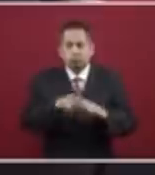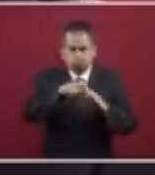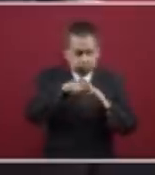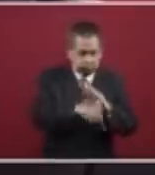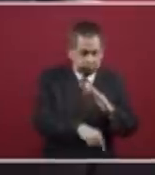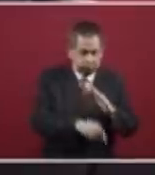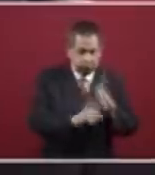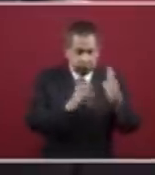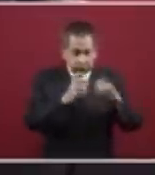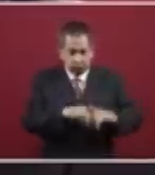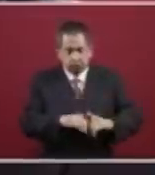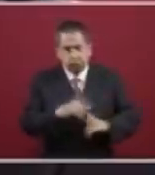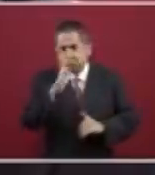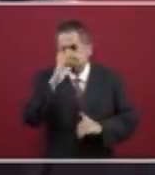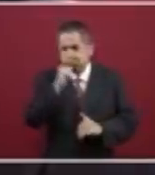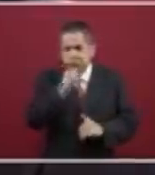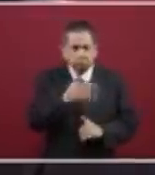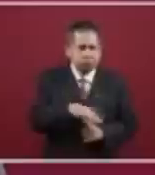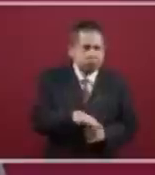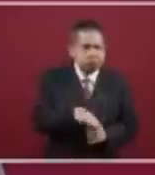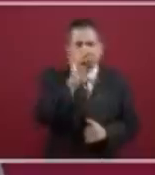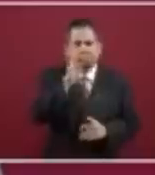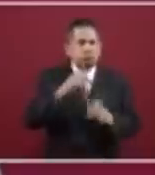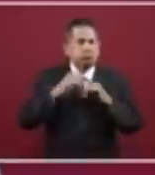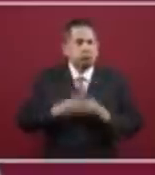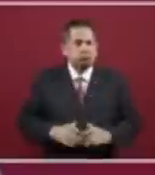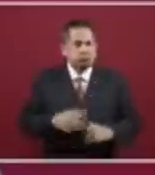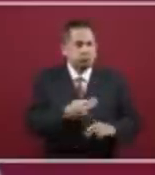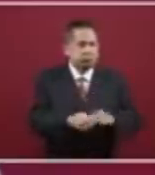improbable encontrar los restos,